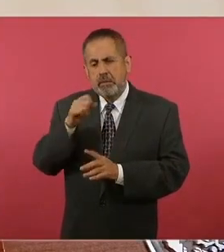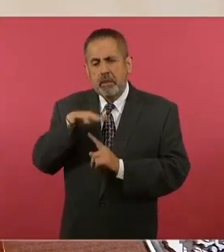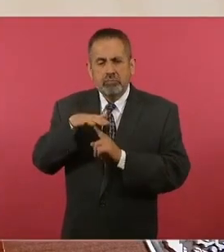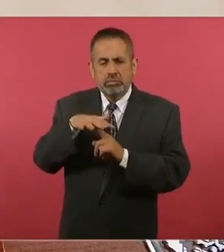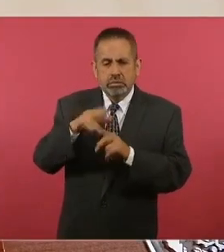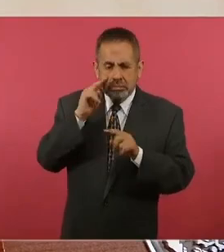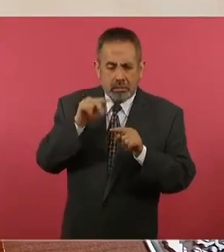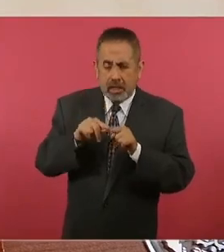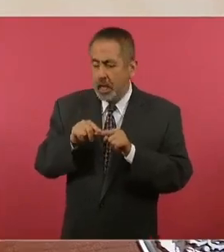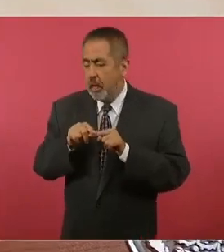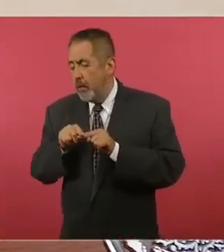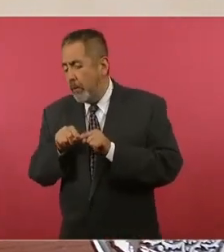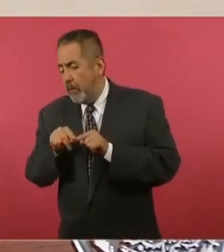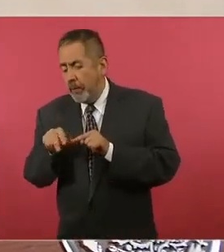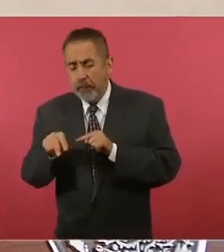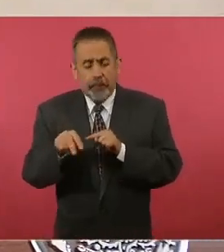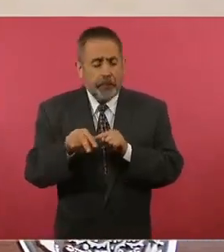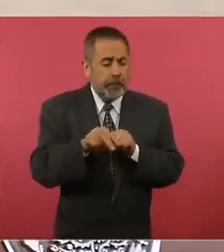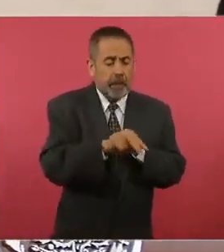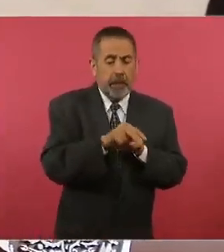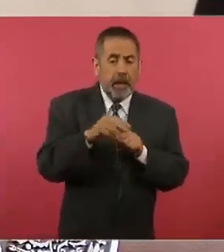sobrevolamos desde Mérida,